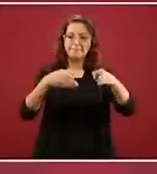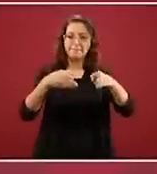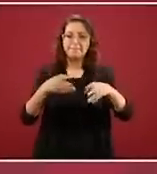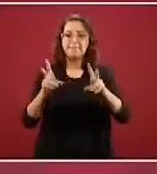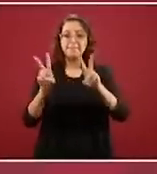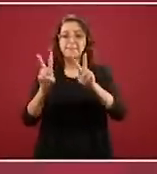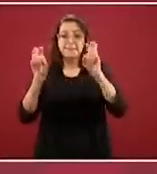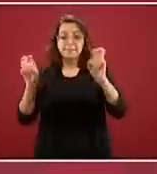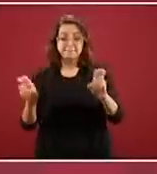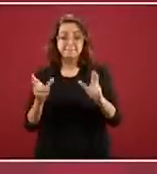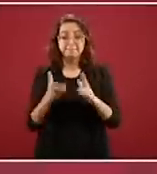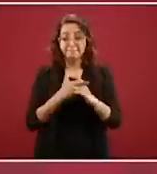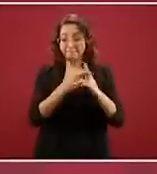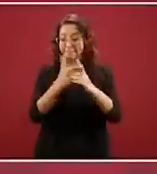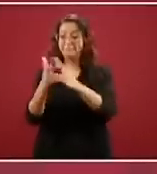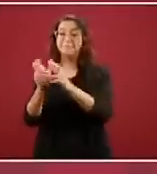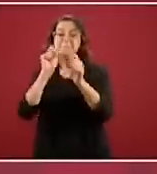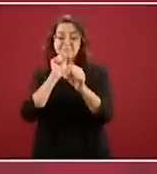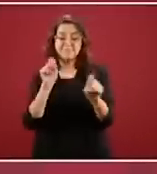homicidio también